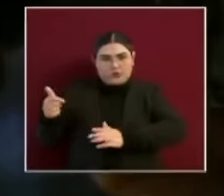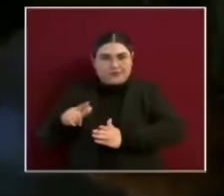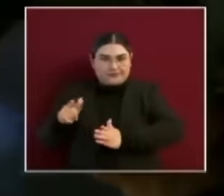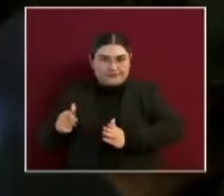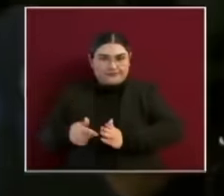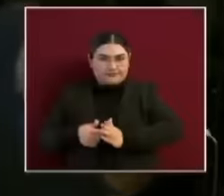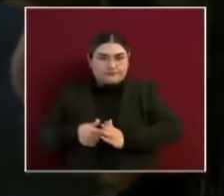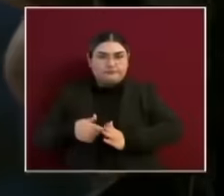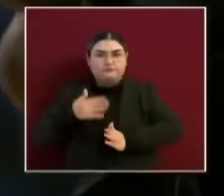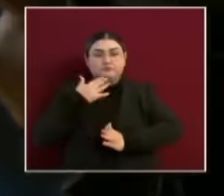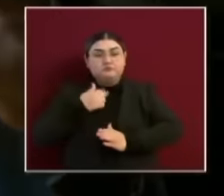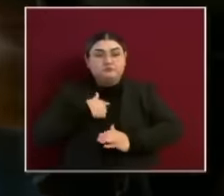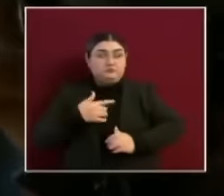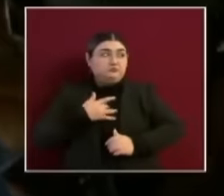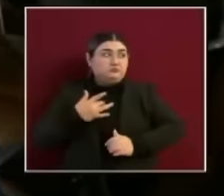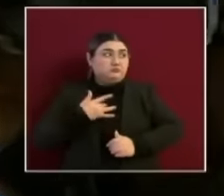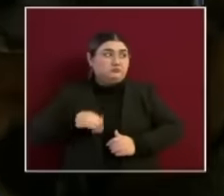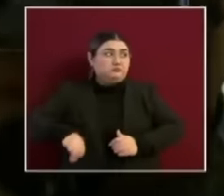parece